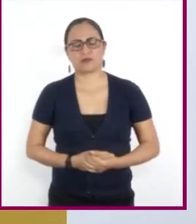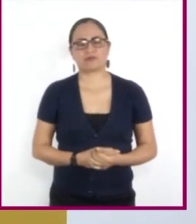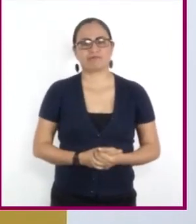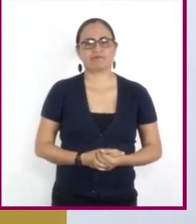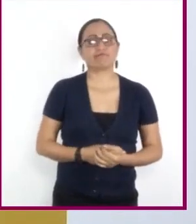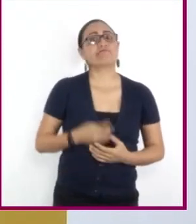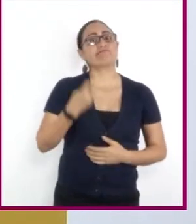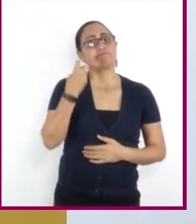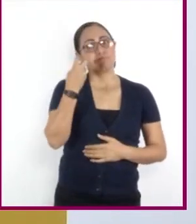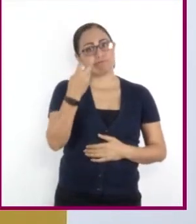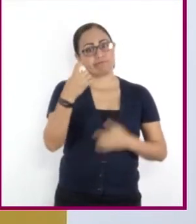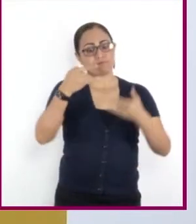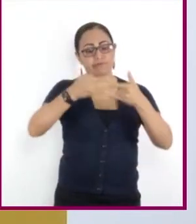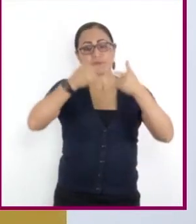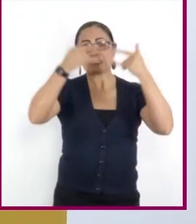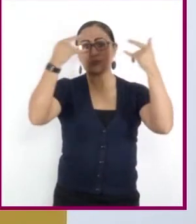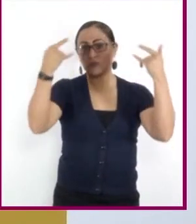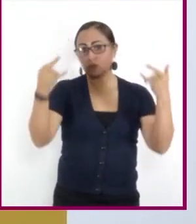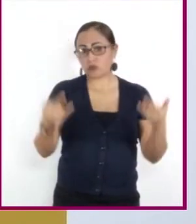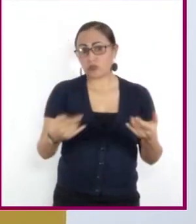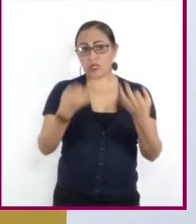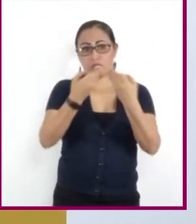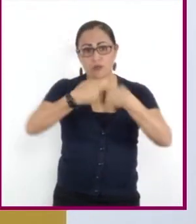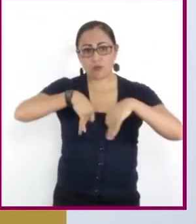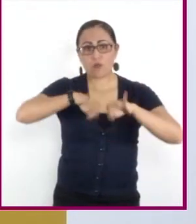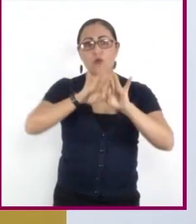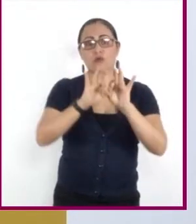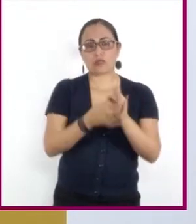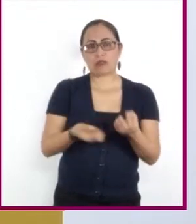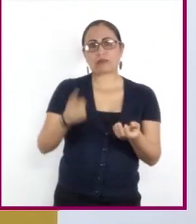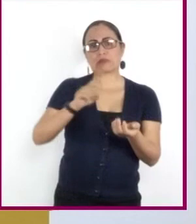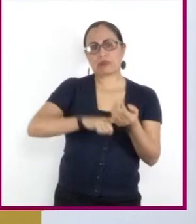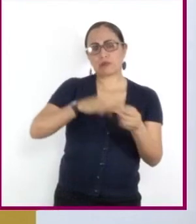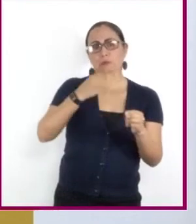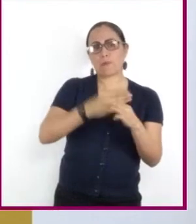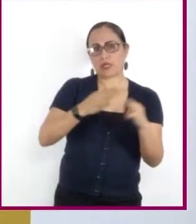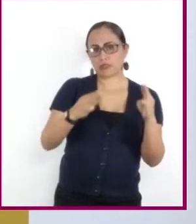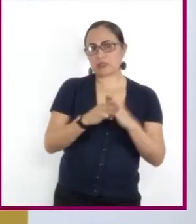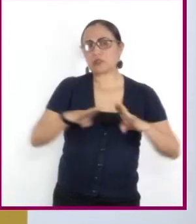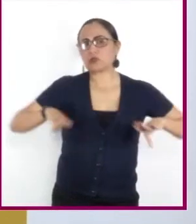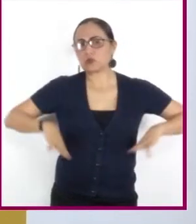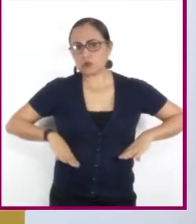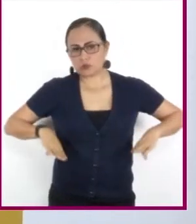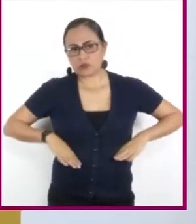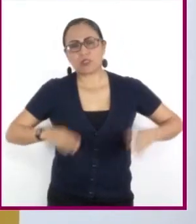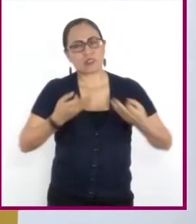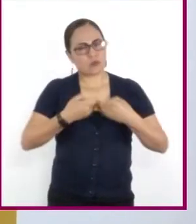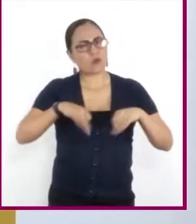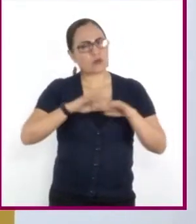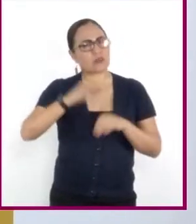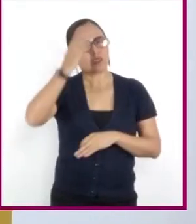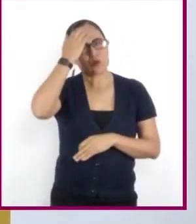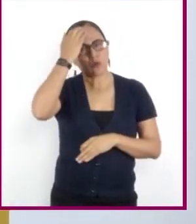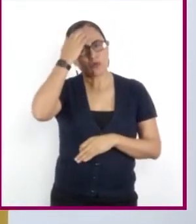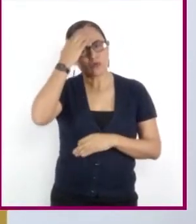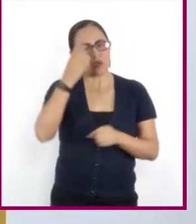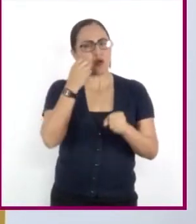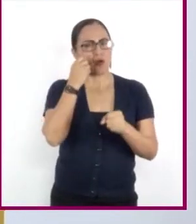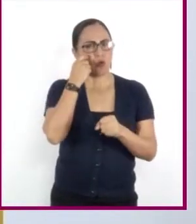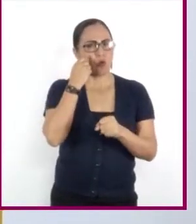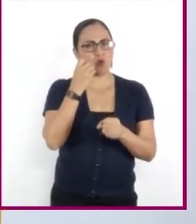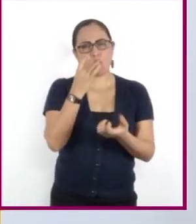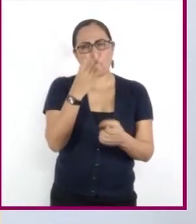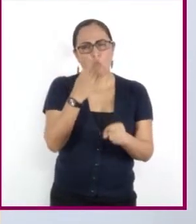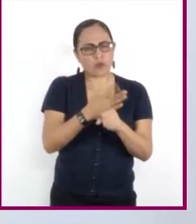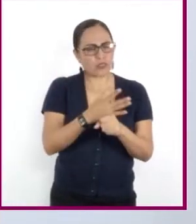nos podemos dar cuenta de la importancia de conocer las propiedades de la materia. No nada más para diferenciar un material de